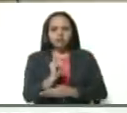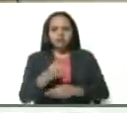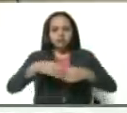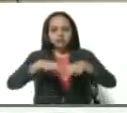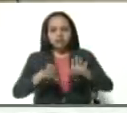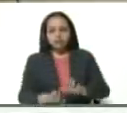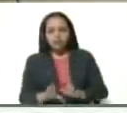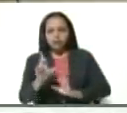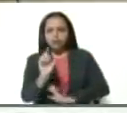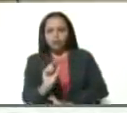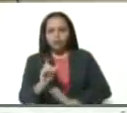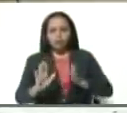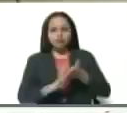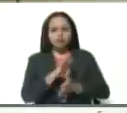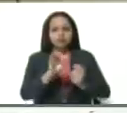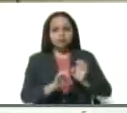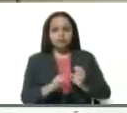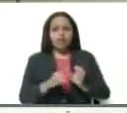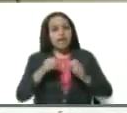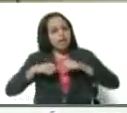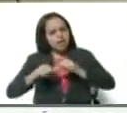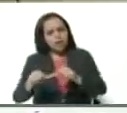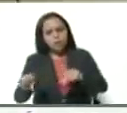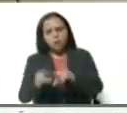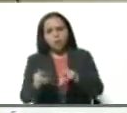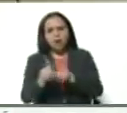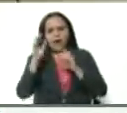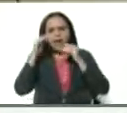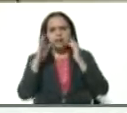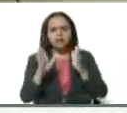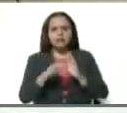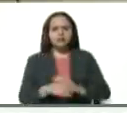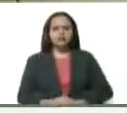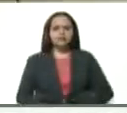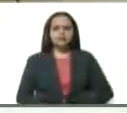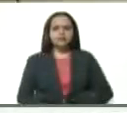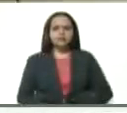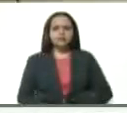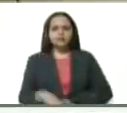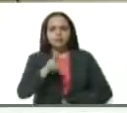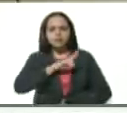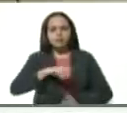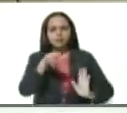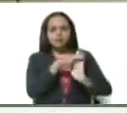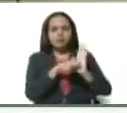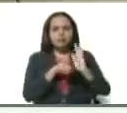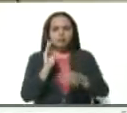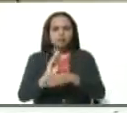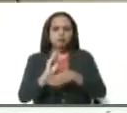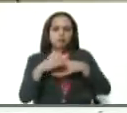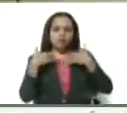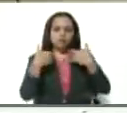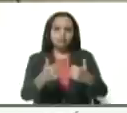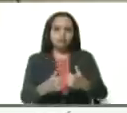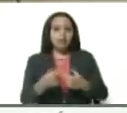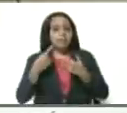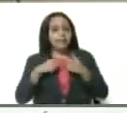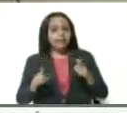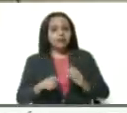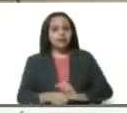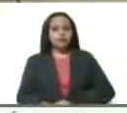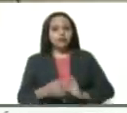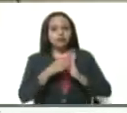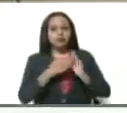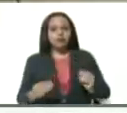poco. Se siguen haciendo las atenciones con estrictas medidas y protocolos de seguridad. Pero bueno, todo